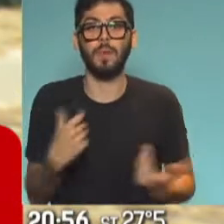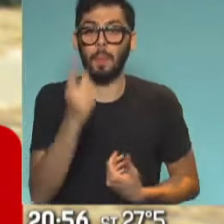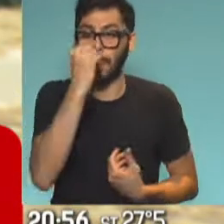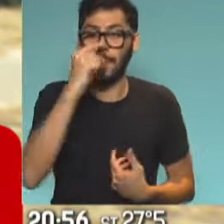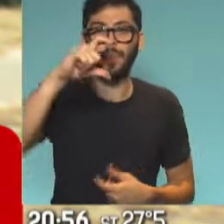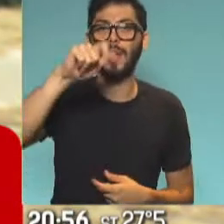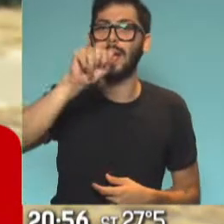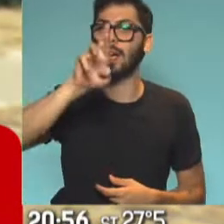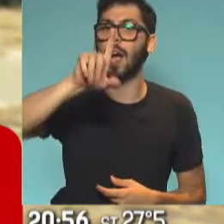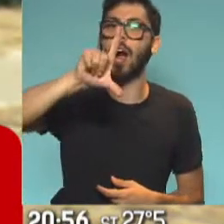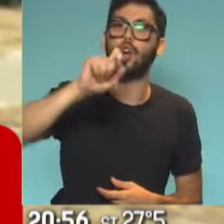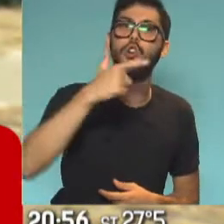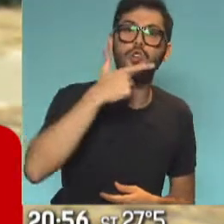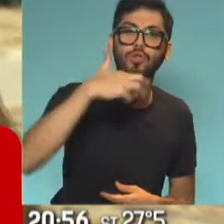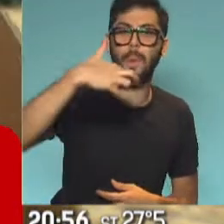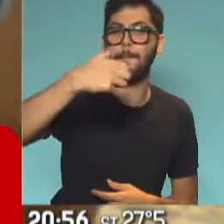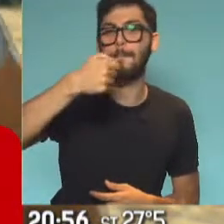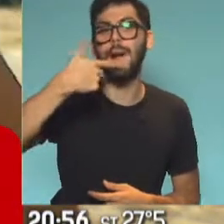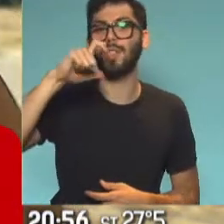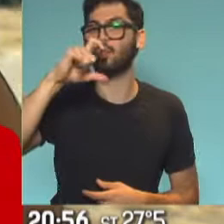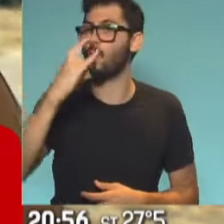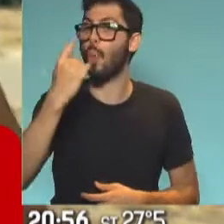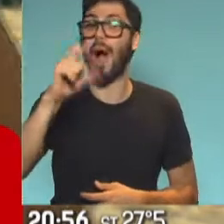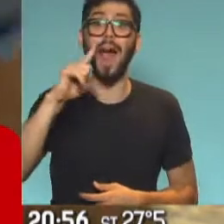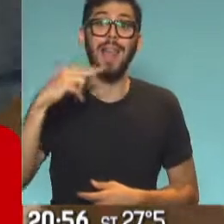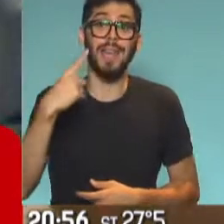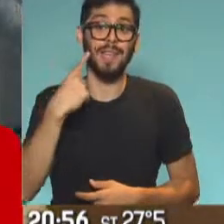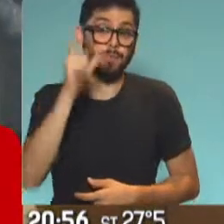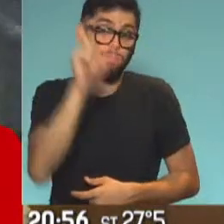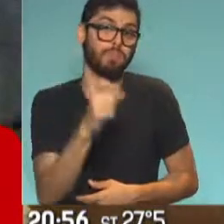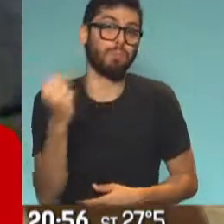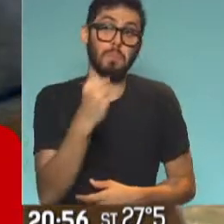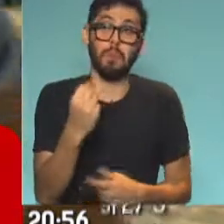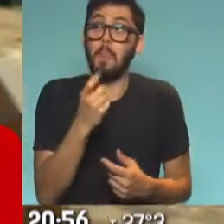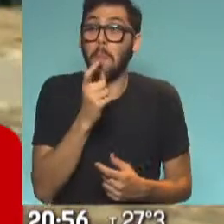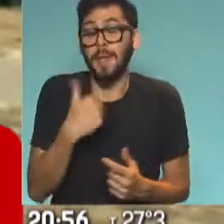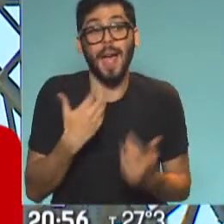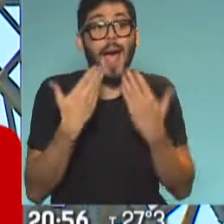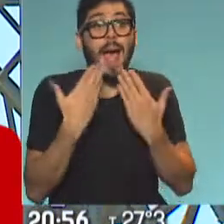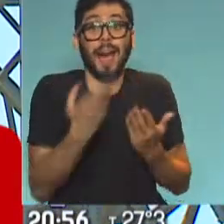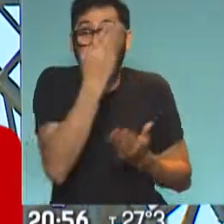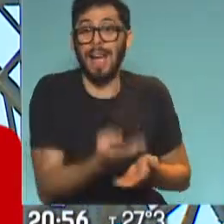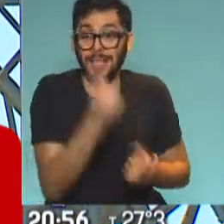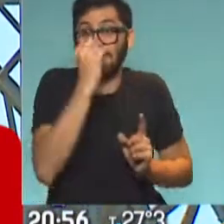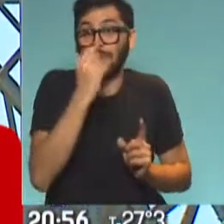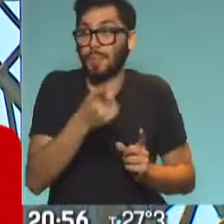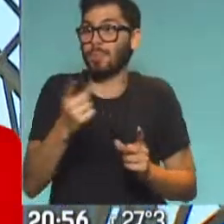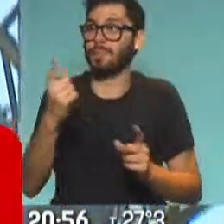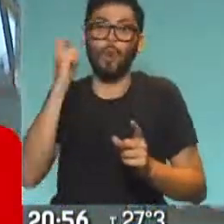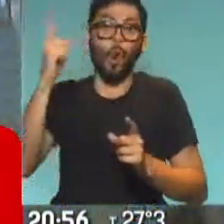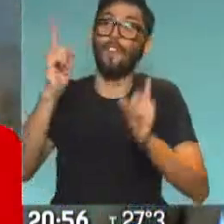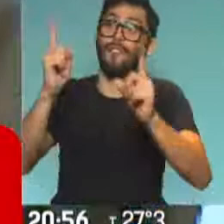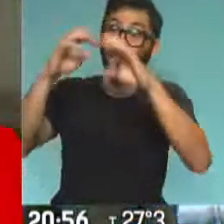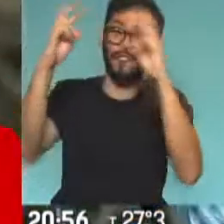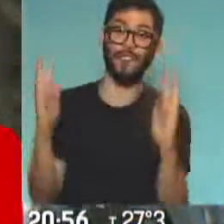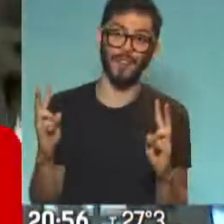Carlos Pascualini fue un protagonista de esta historia y creo que gracias a él hoy por hoy tenemos el transbordador vivo acá